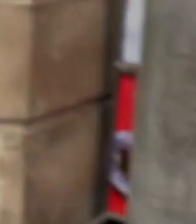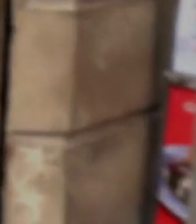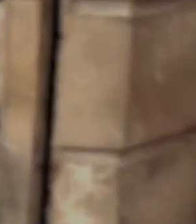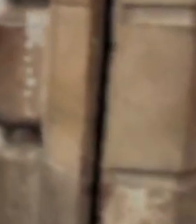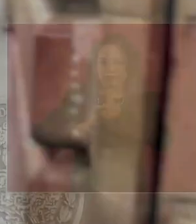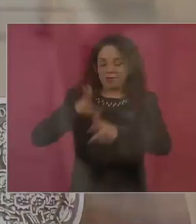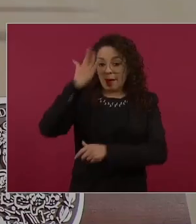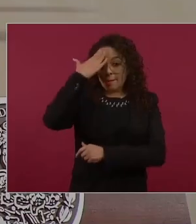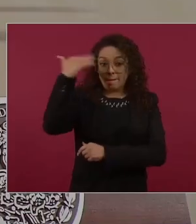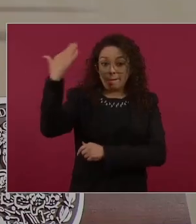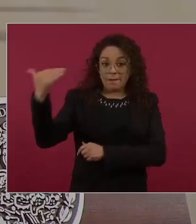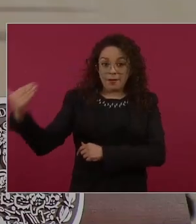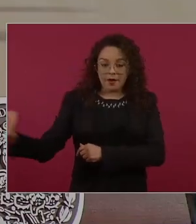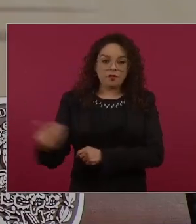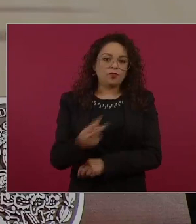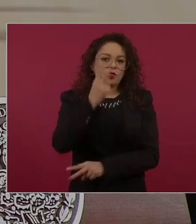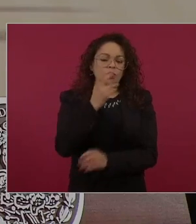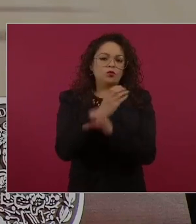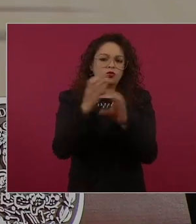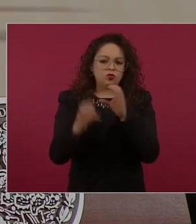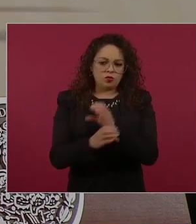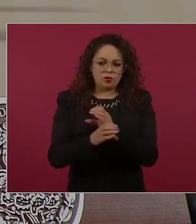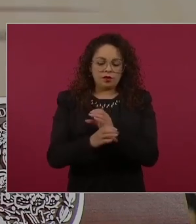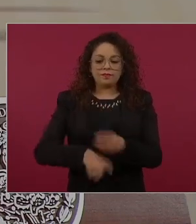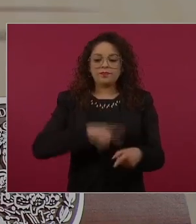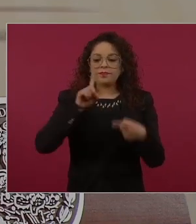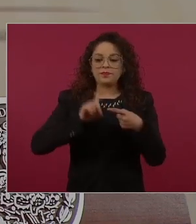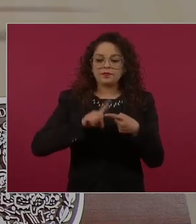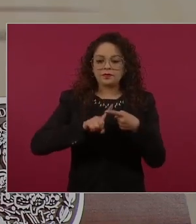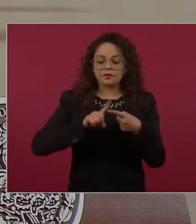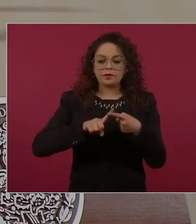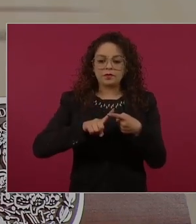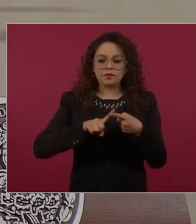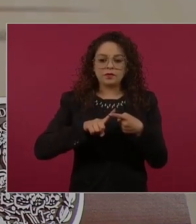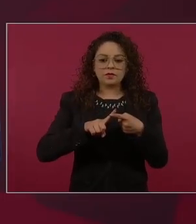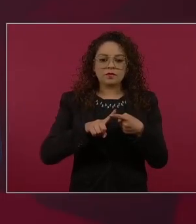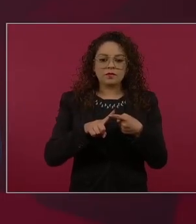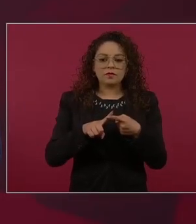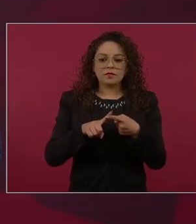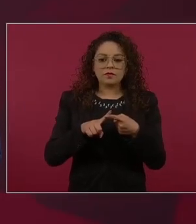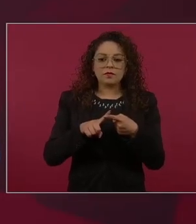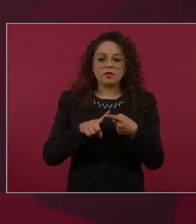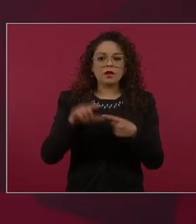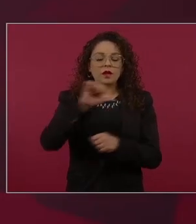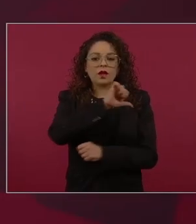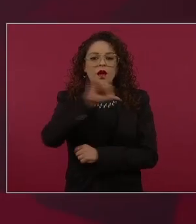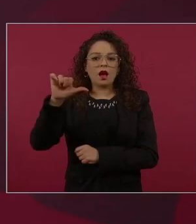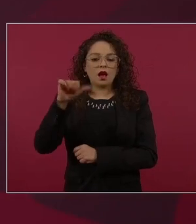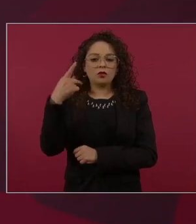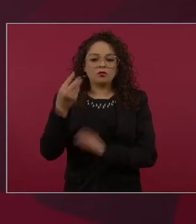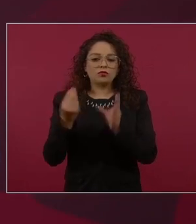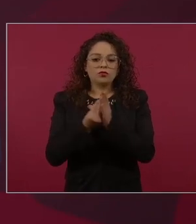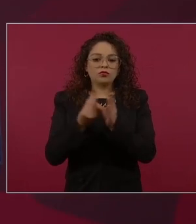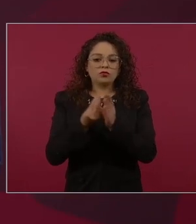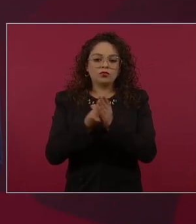sociedad? Unos dicen que es nuestro presidente, pero la verdad es que él es un luchador social y así comenzó, de la mano